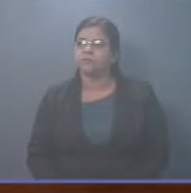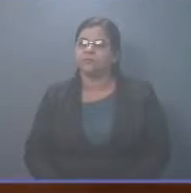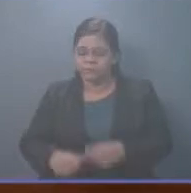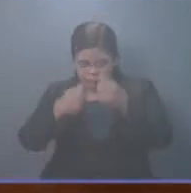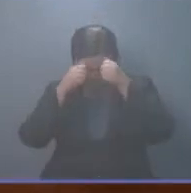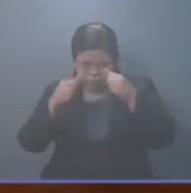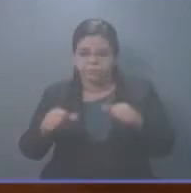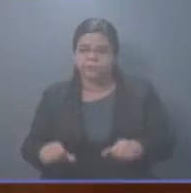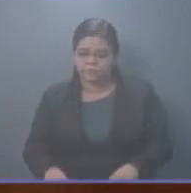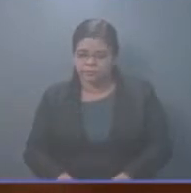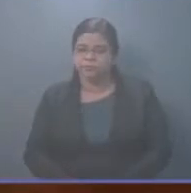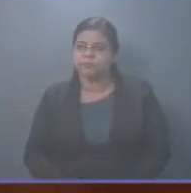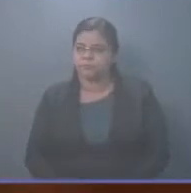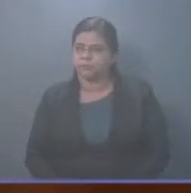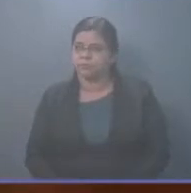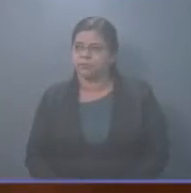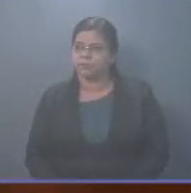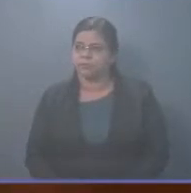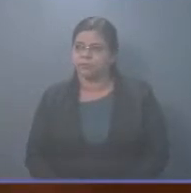Aprobado.